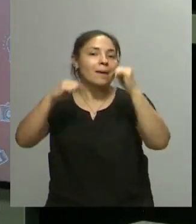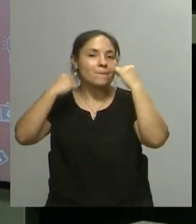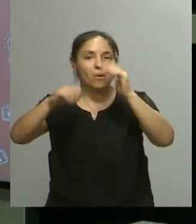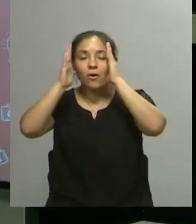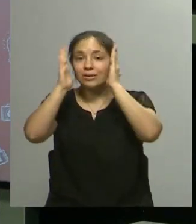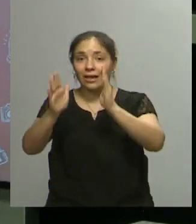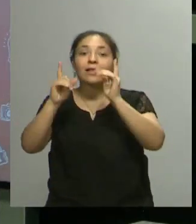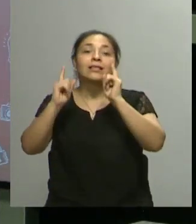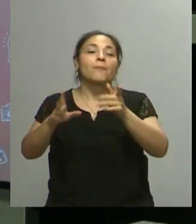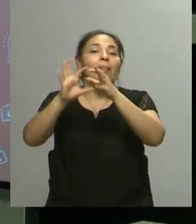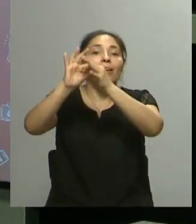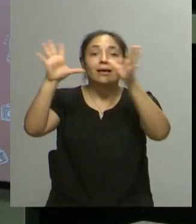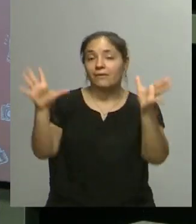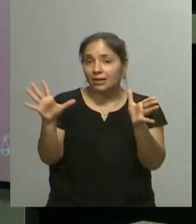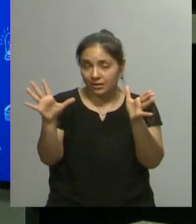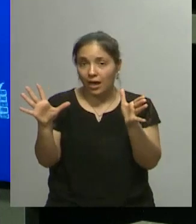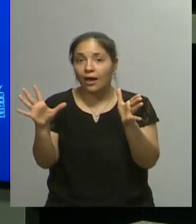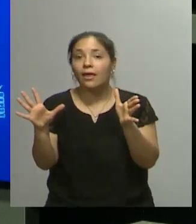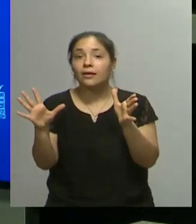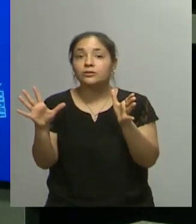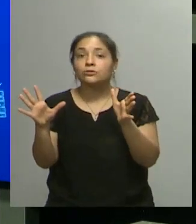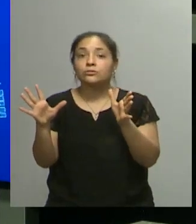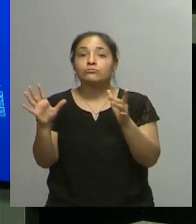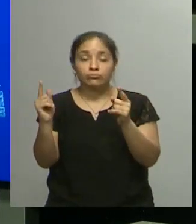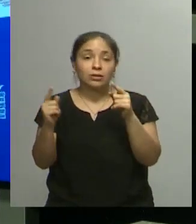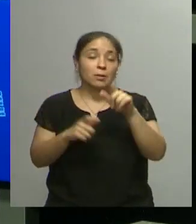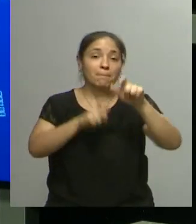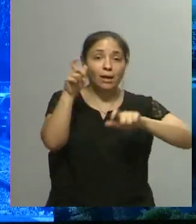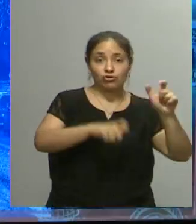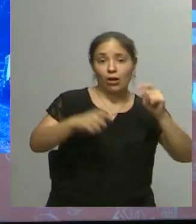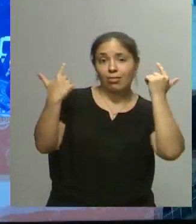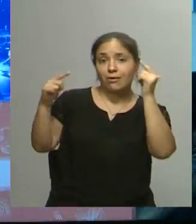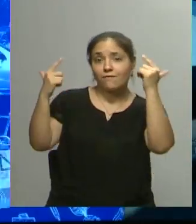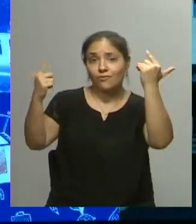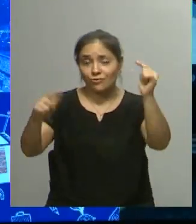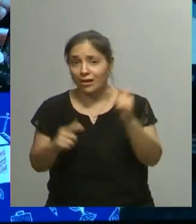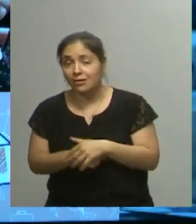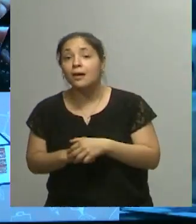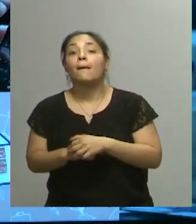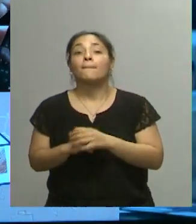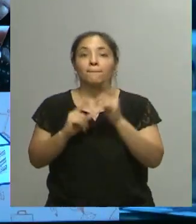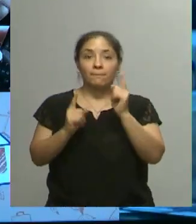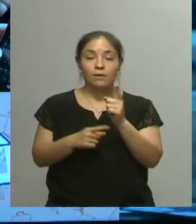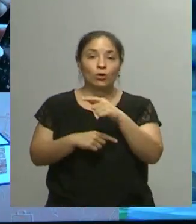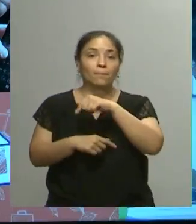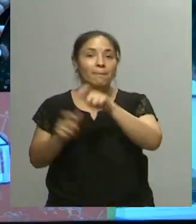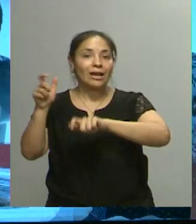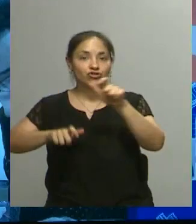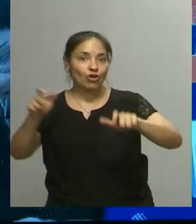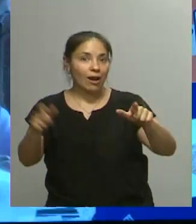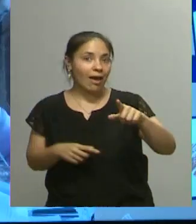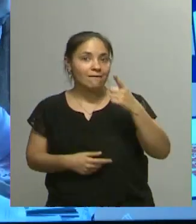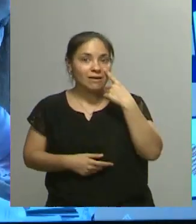y las libertades que por ahí gozan quienes van a ver el Mundial, que no son las mismas las que tienen que los que viven ahí, ¿no? Exacto.